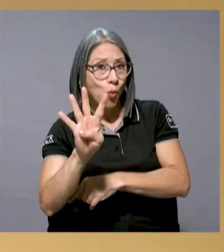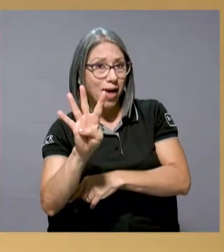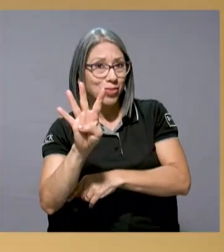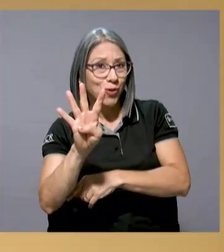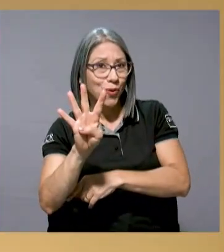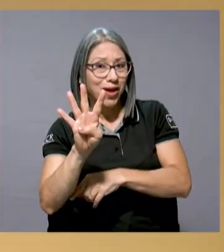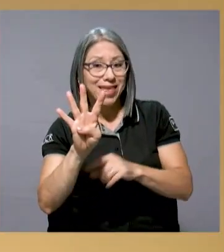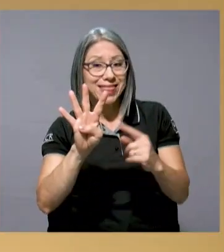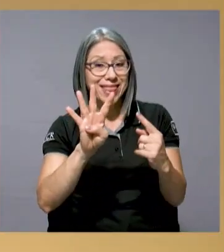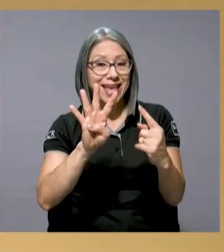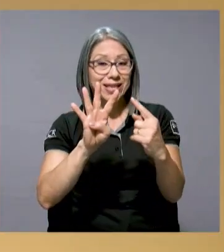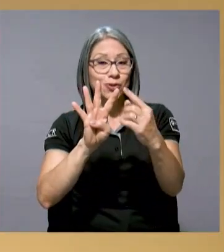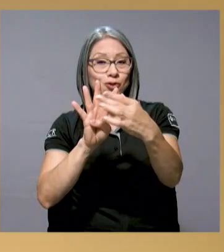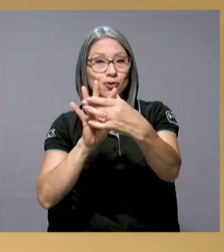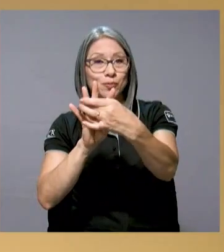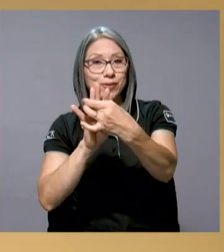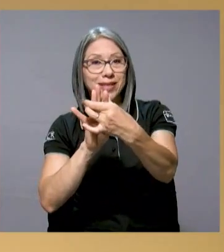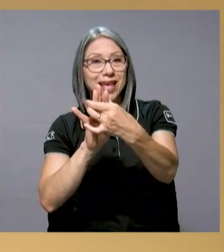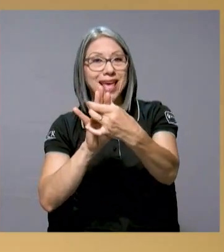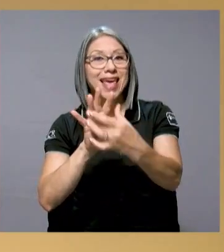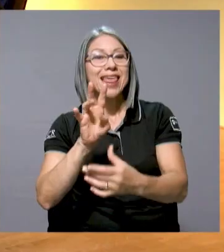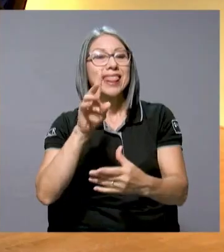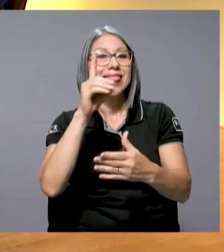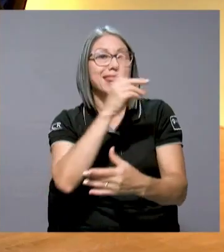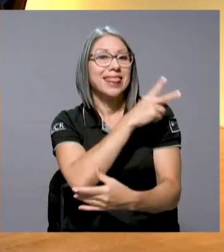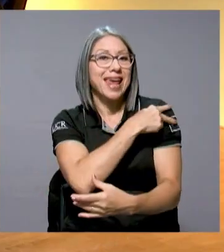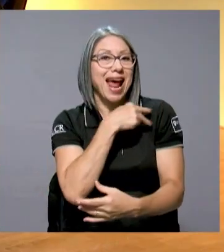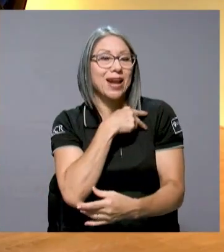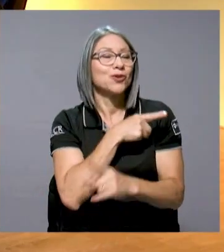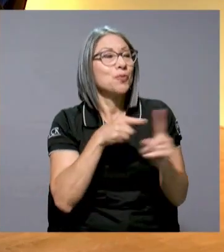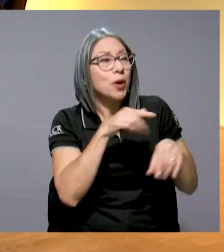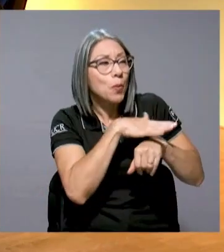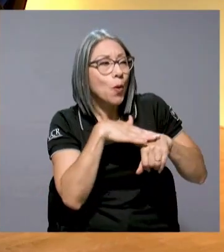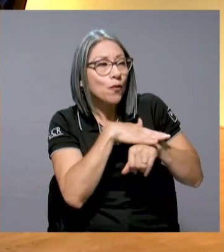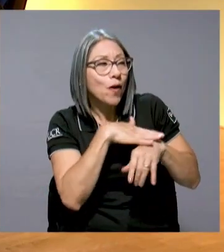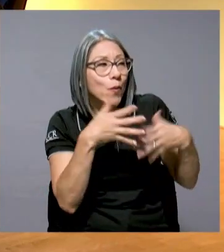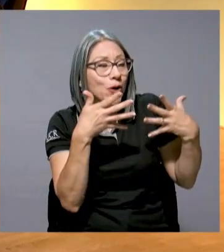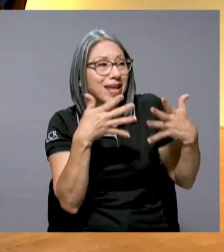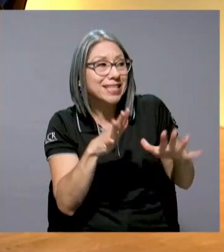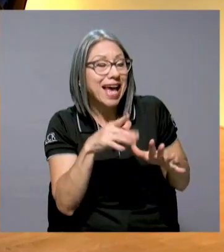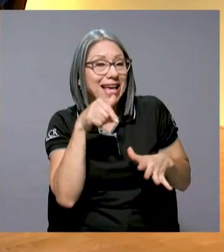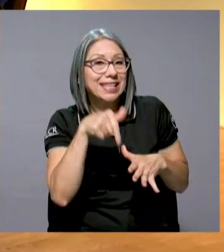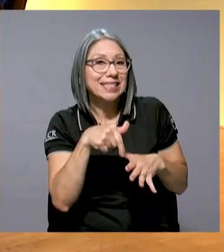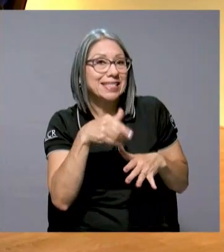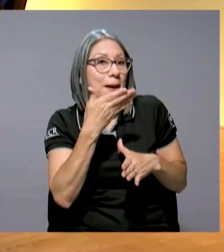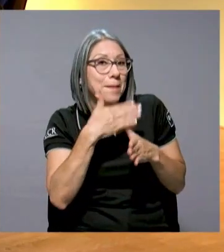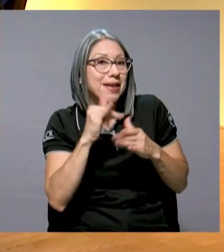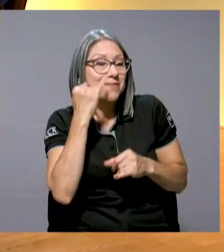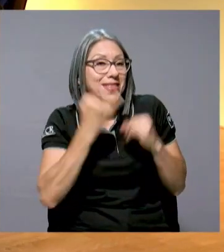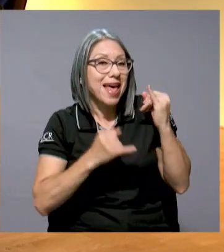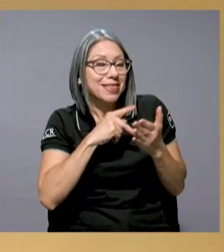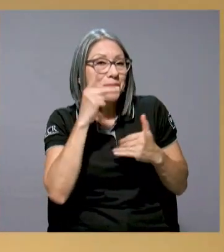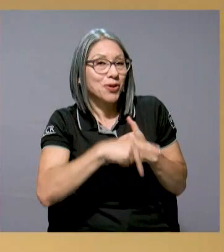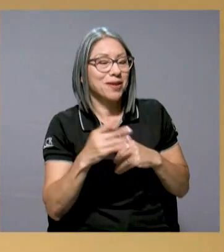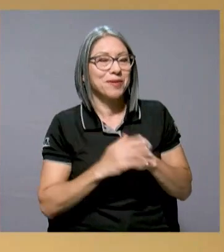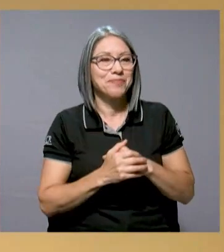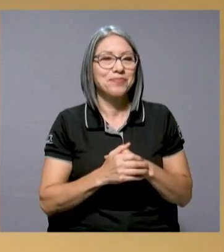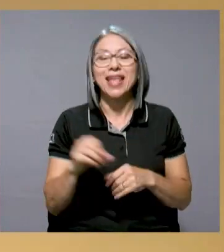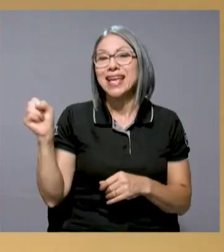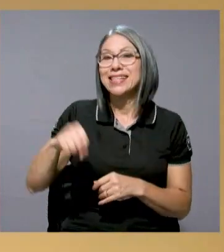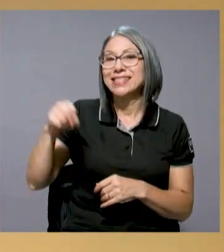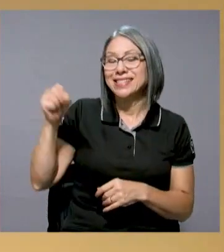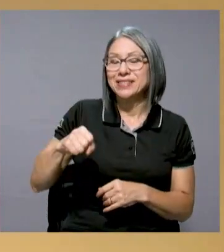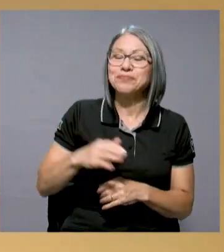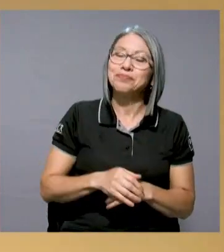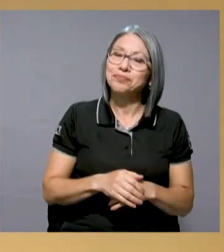manera claro, que, claro. Pero por favor, don Leonardo, que ya estamos en el segmento final. Sí, en las personas